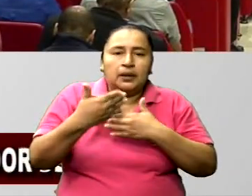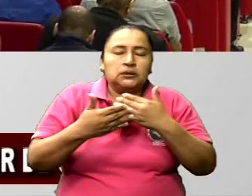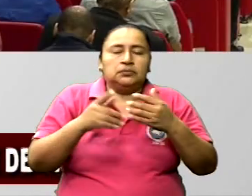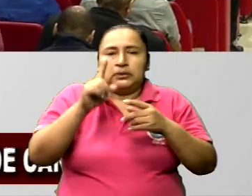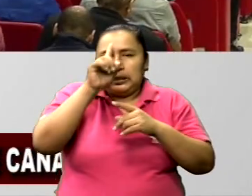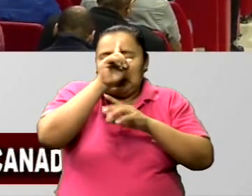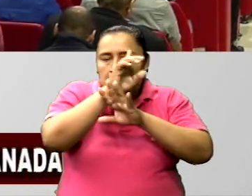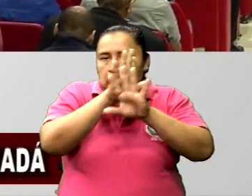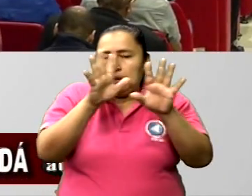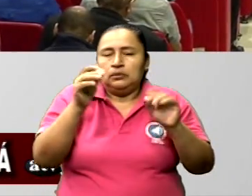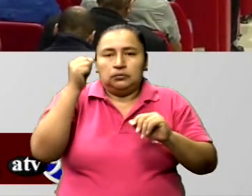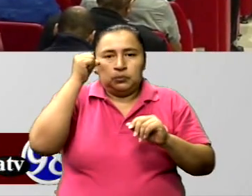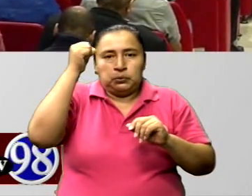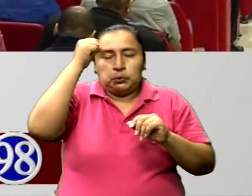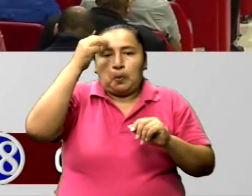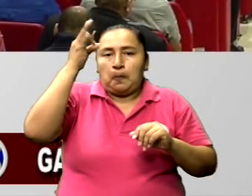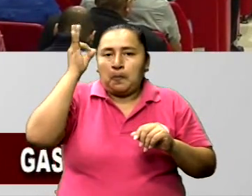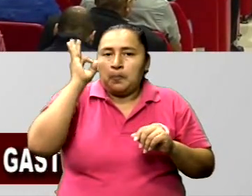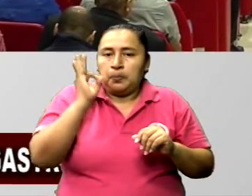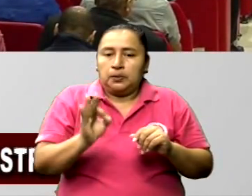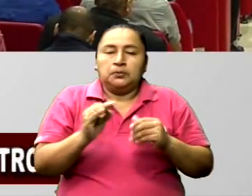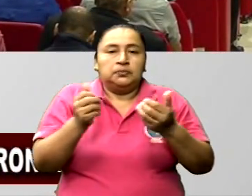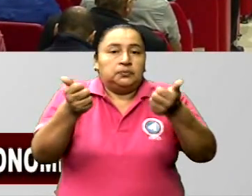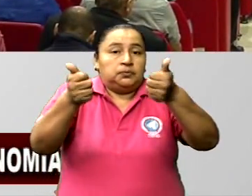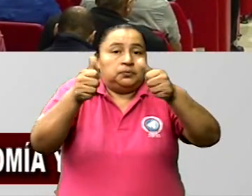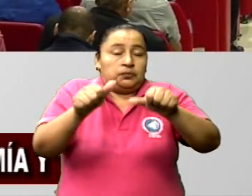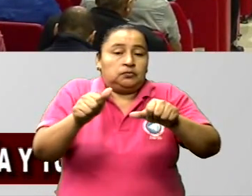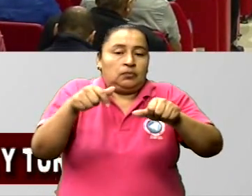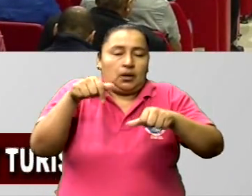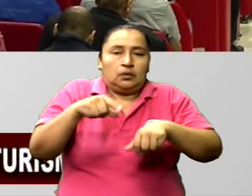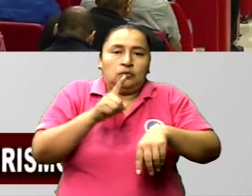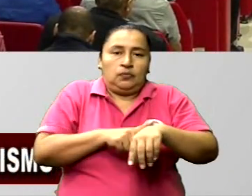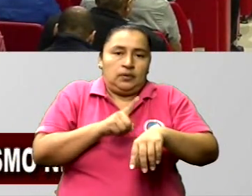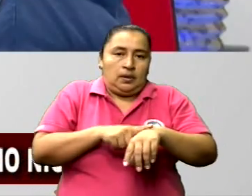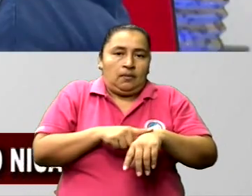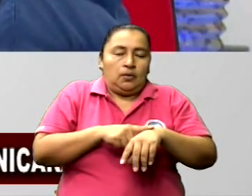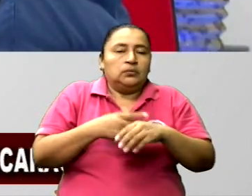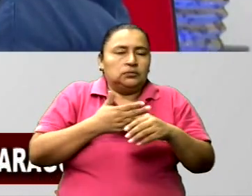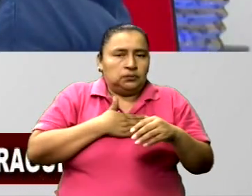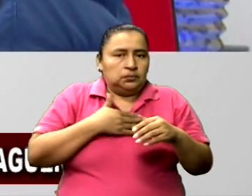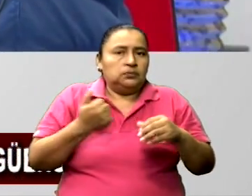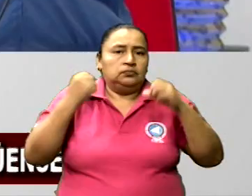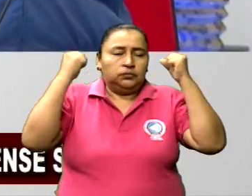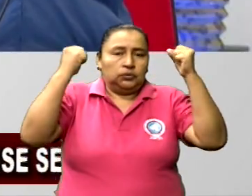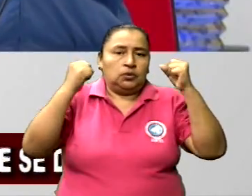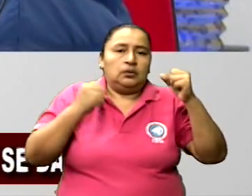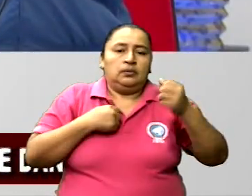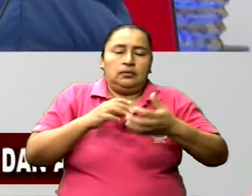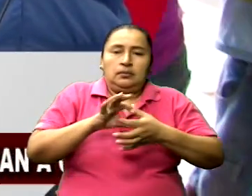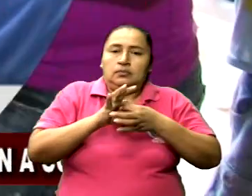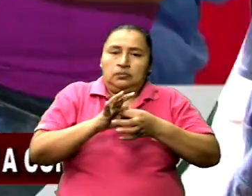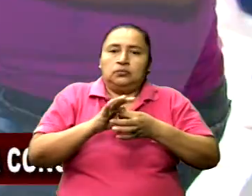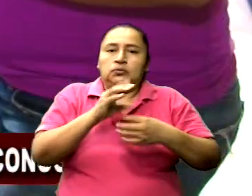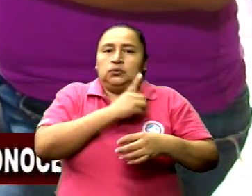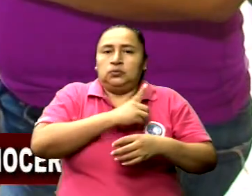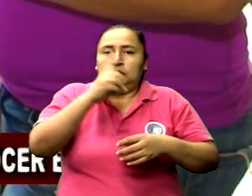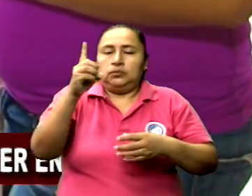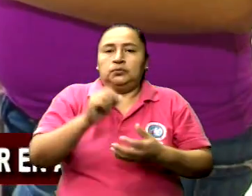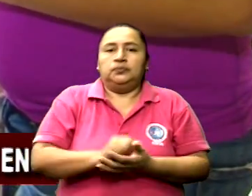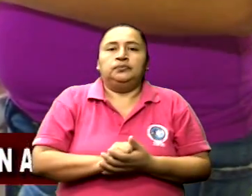madurez correspondiente a estos tiempos, que son de victoria de la mano de Dios.